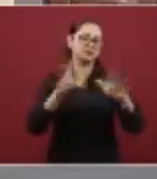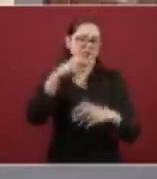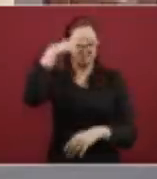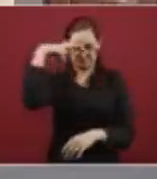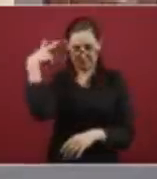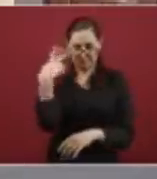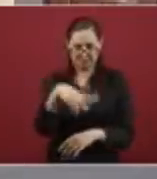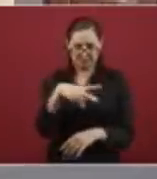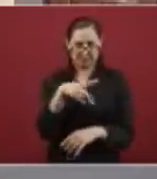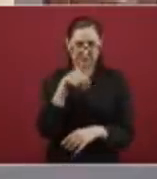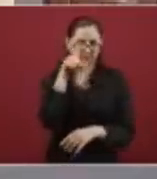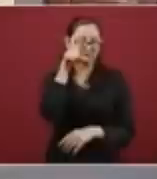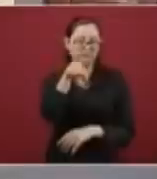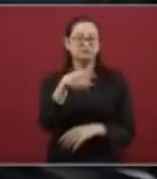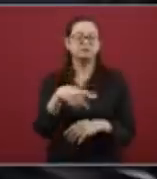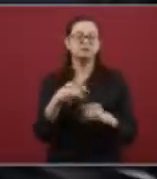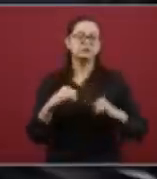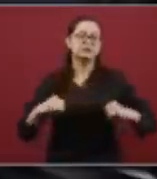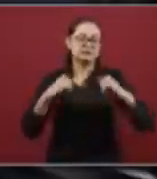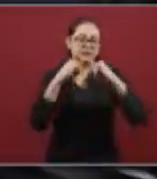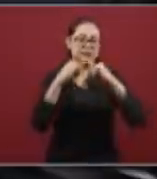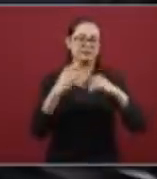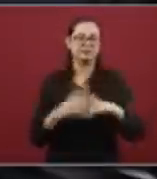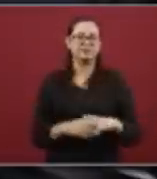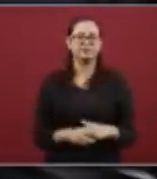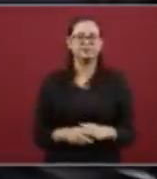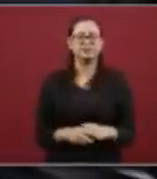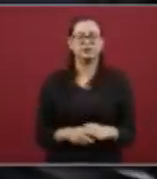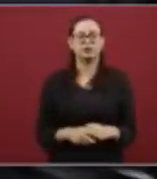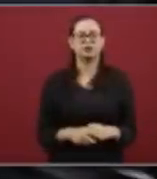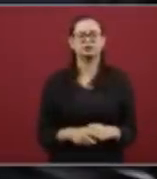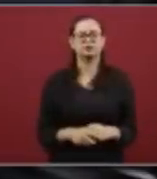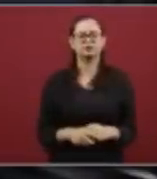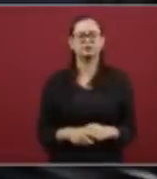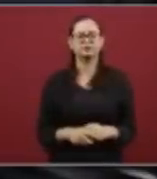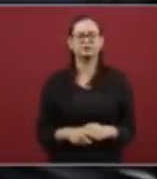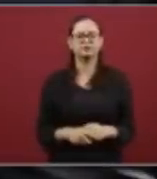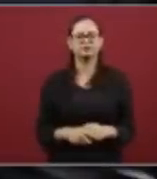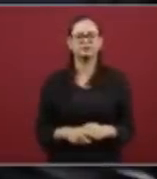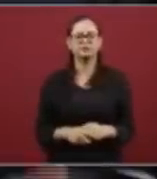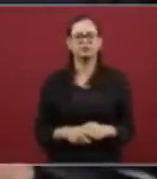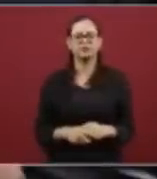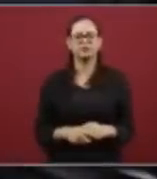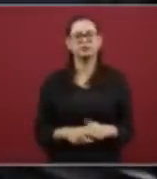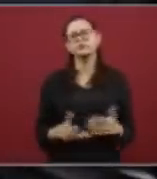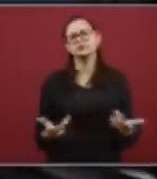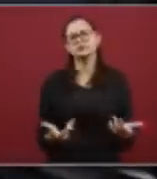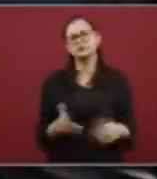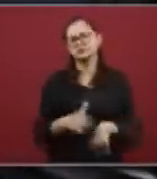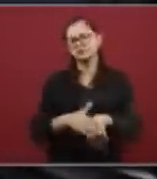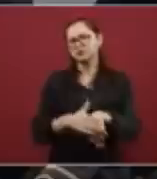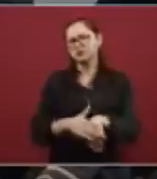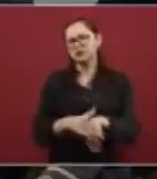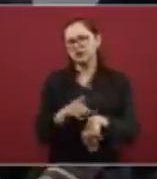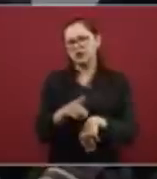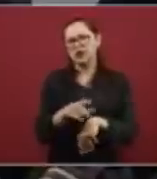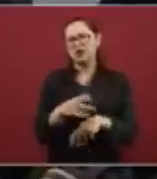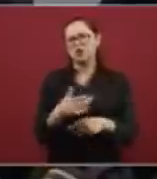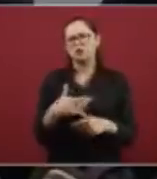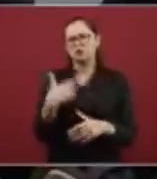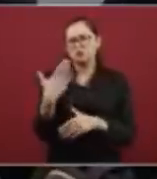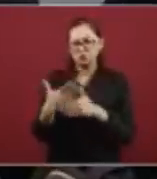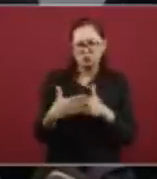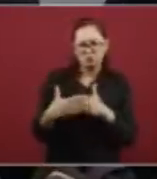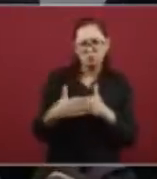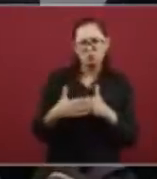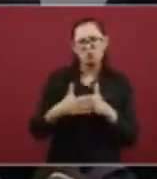es, primero, si usted, el gobierno, seguirá utilizando esta figura que se utilizaba